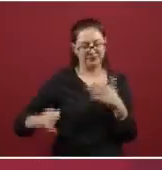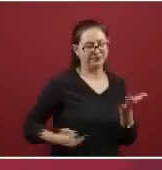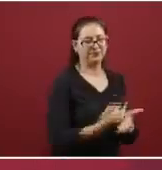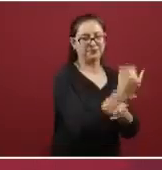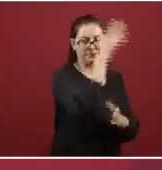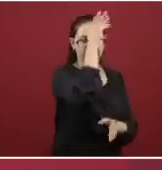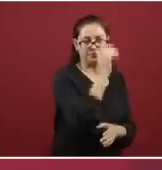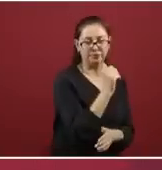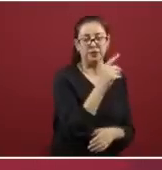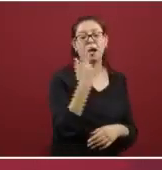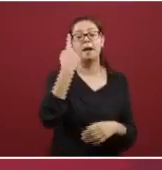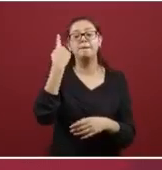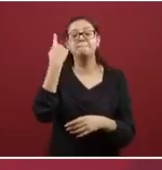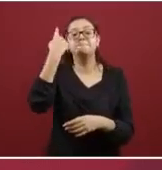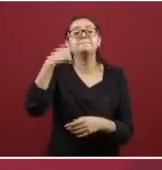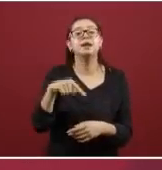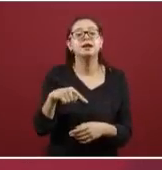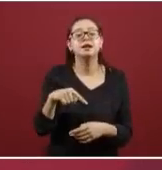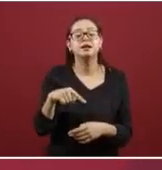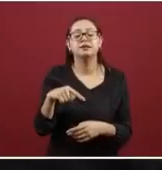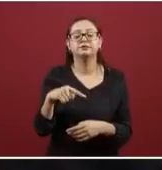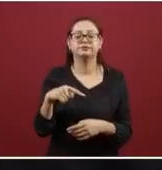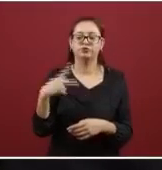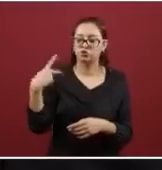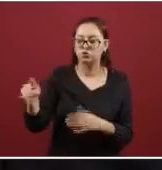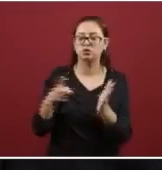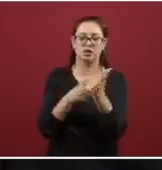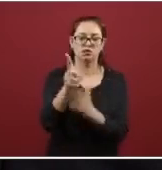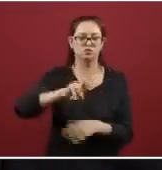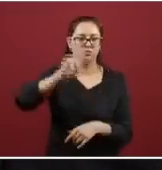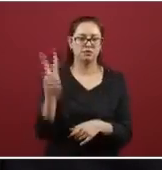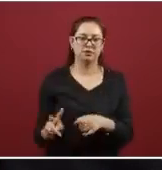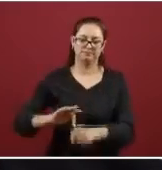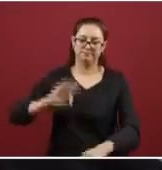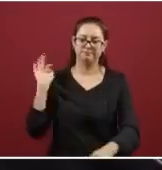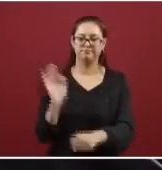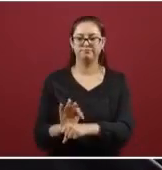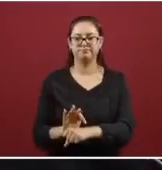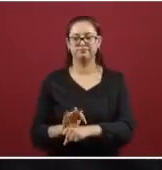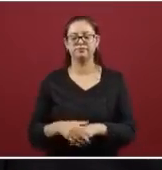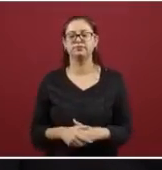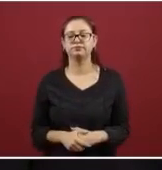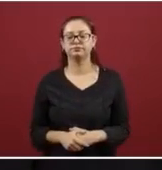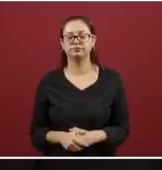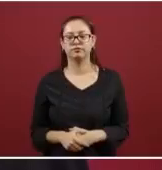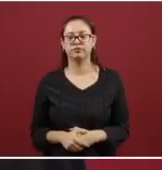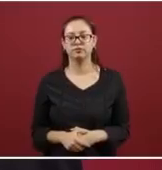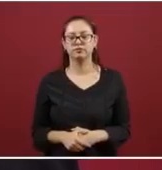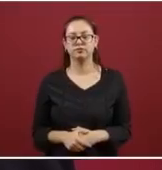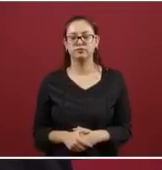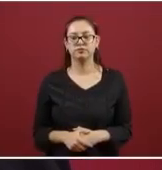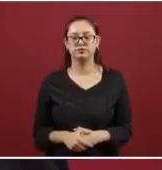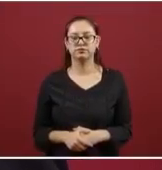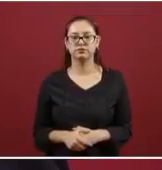que así defiendan los derechos que tienen los trabajadores mexicanos.